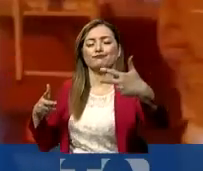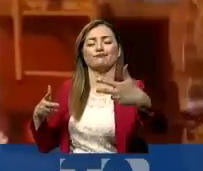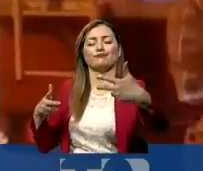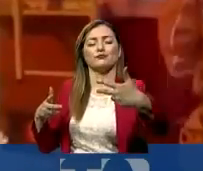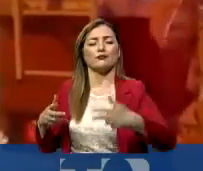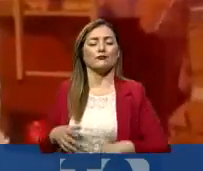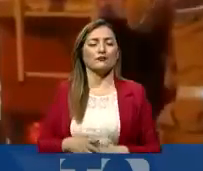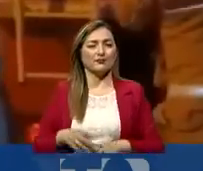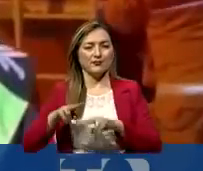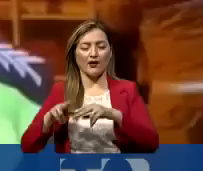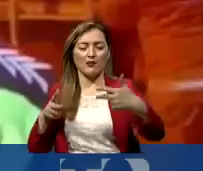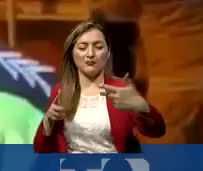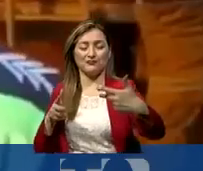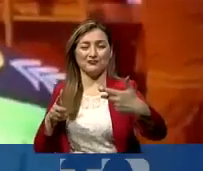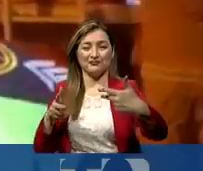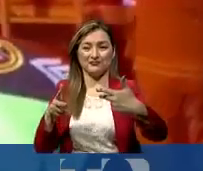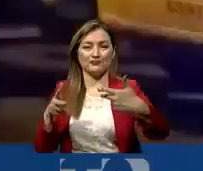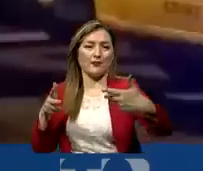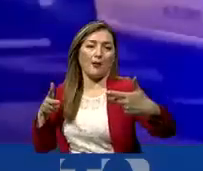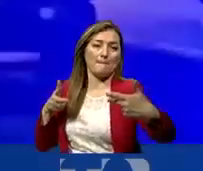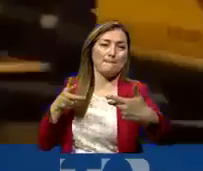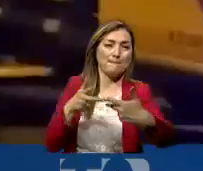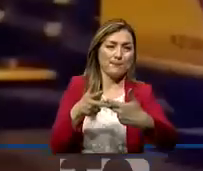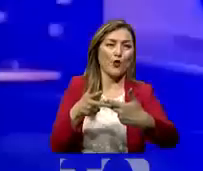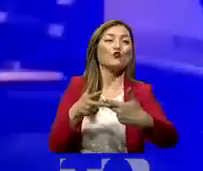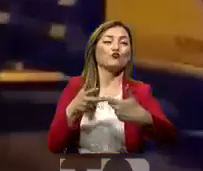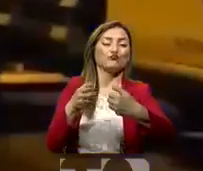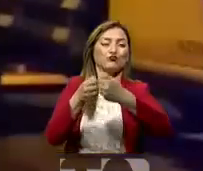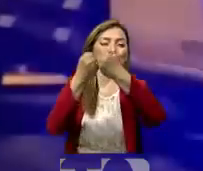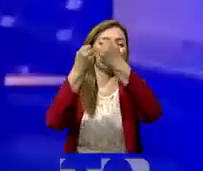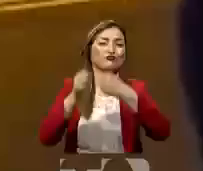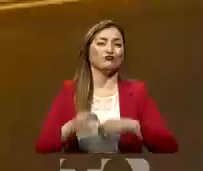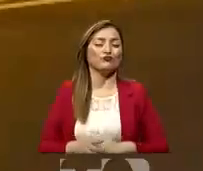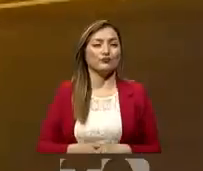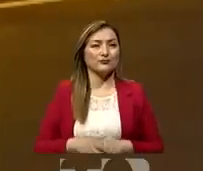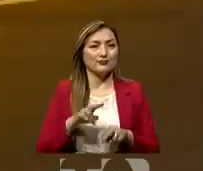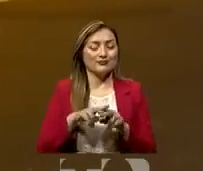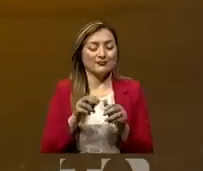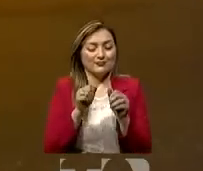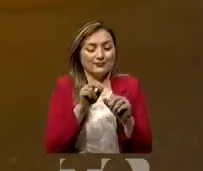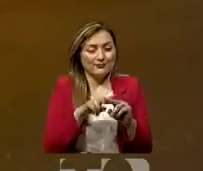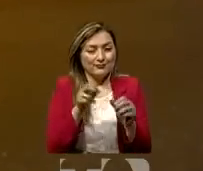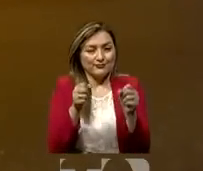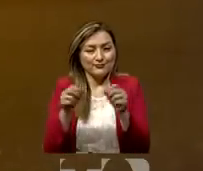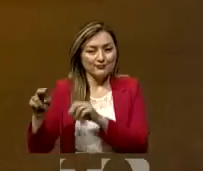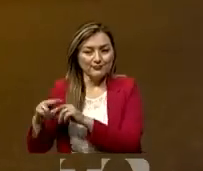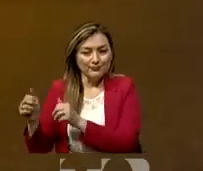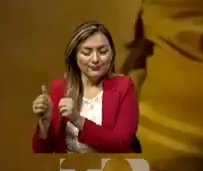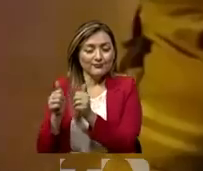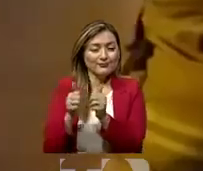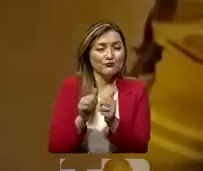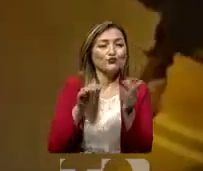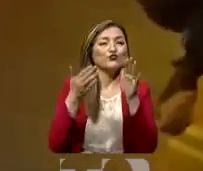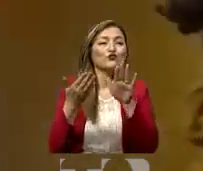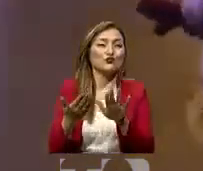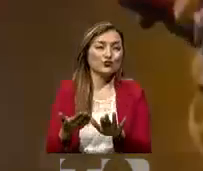El taxi invade el carril, entonces por eso se produce el accidente, ¿no? Tanto el conductor como el acompañante del taxi fallecieron de forma instantánea debido al fuerte